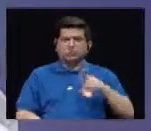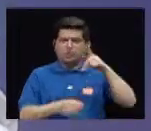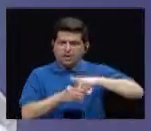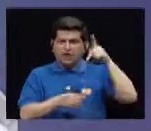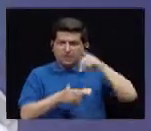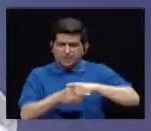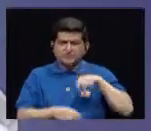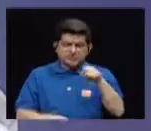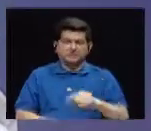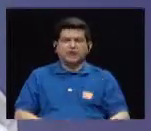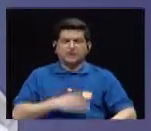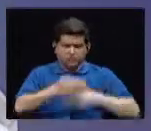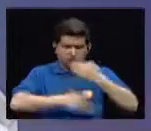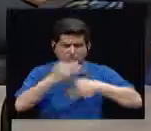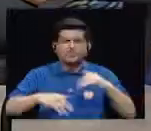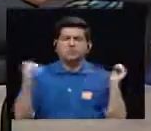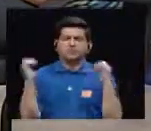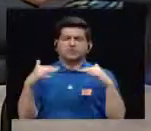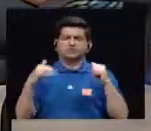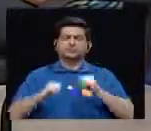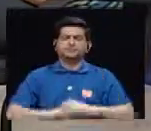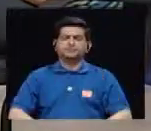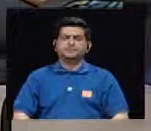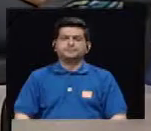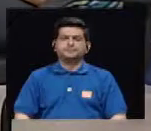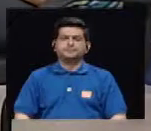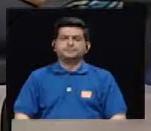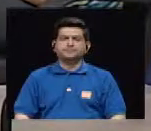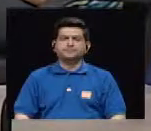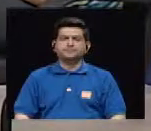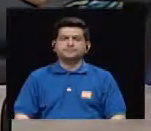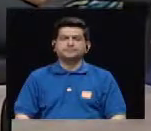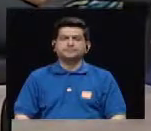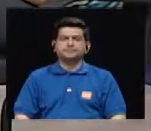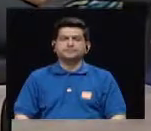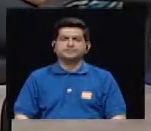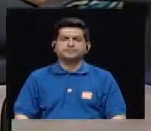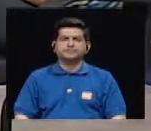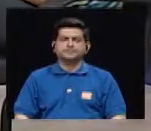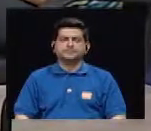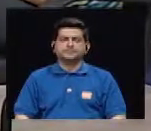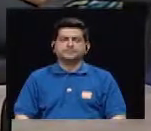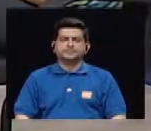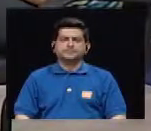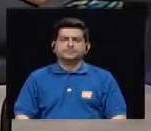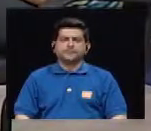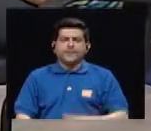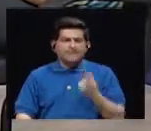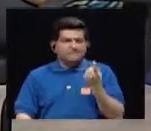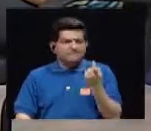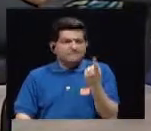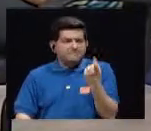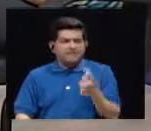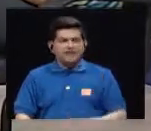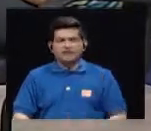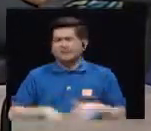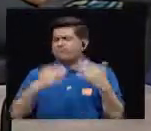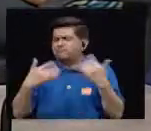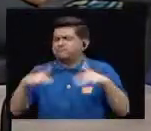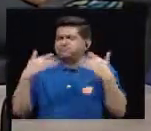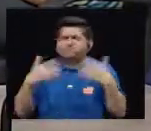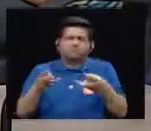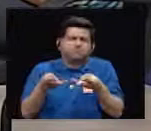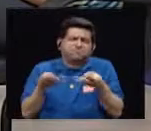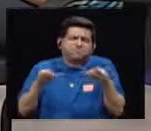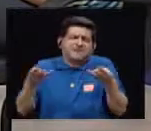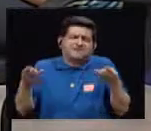¿verdad?, en la participación de esta campaña. Y queda aún una gran